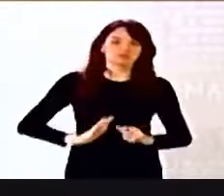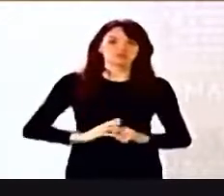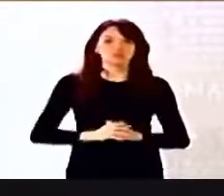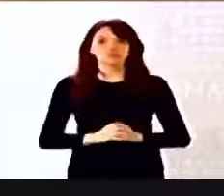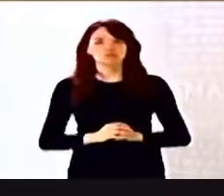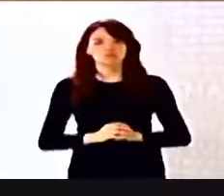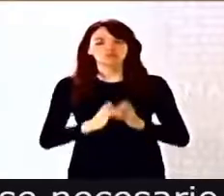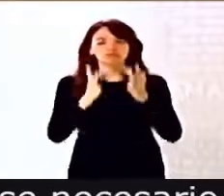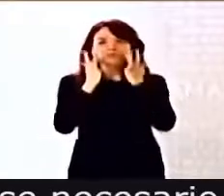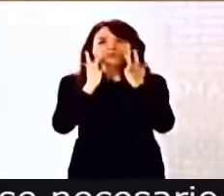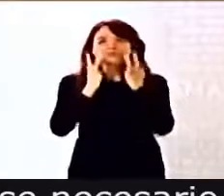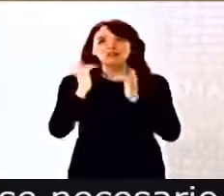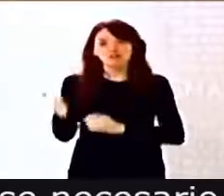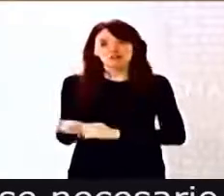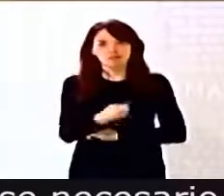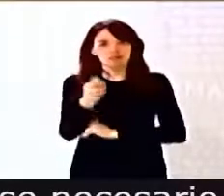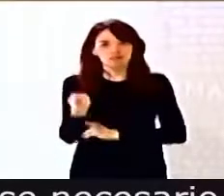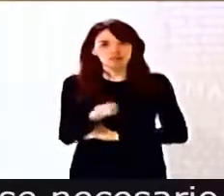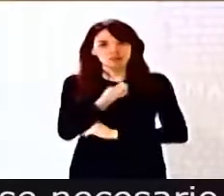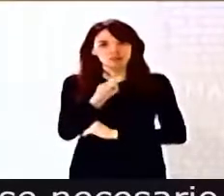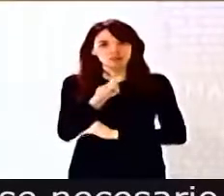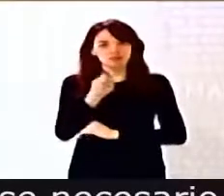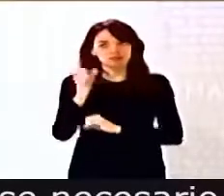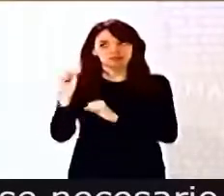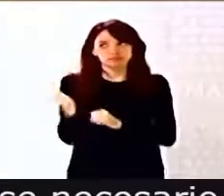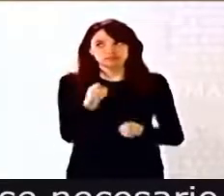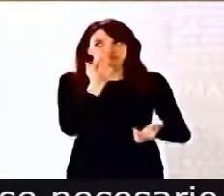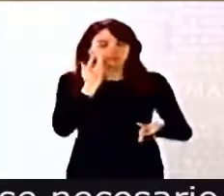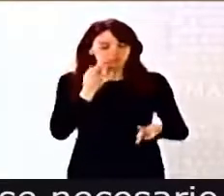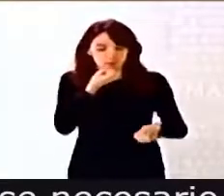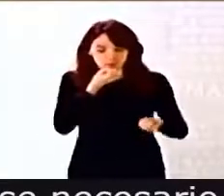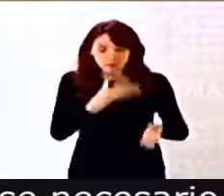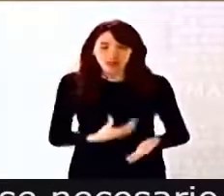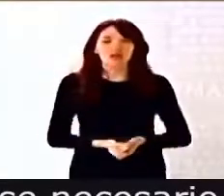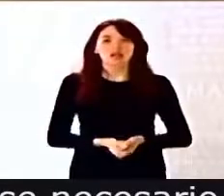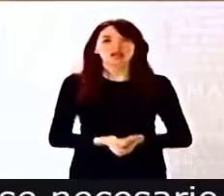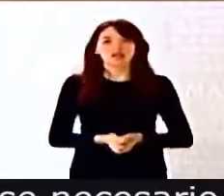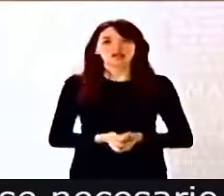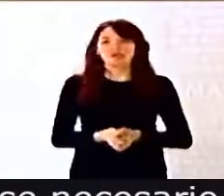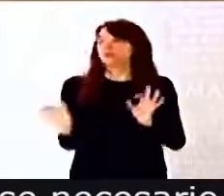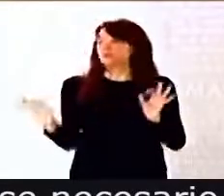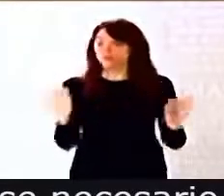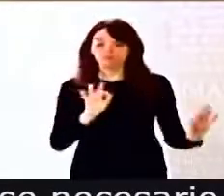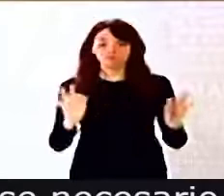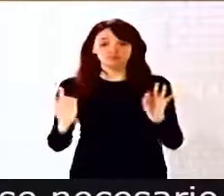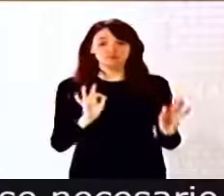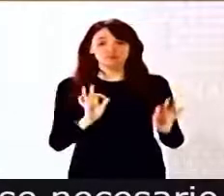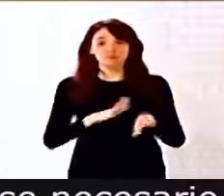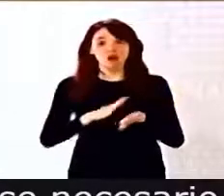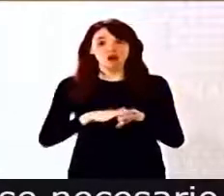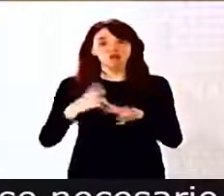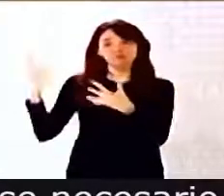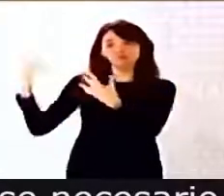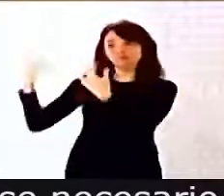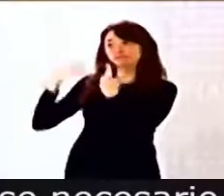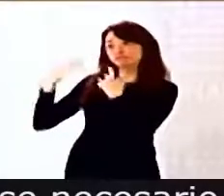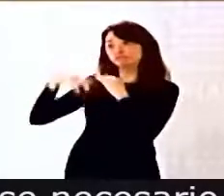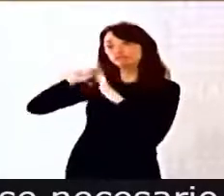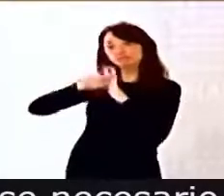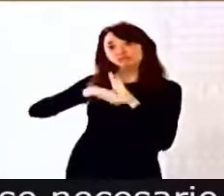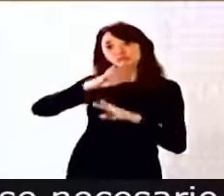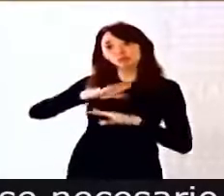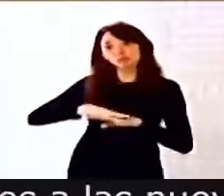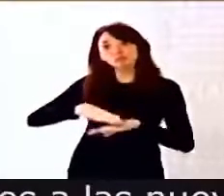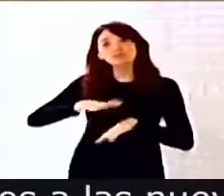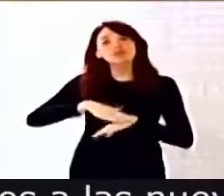Vamos a desinfectarlos, vamos a limpiarlos, vamos a acomodarlos a las nuevas recomendaciones para que